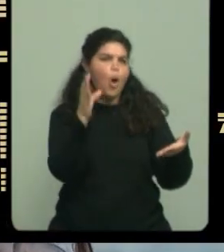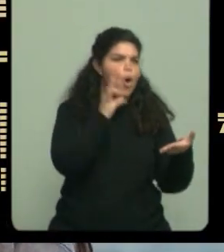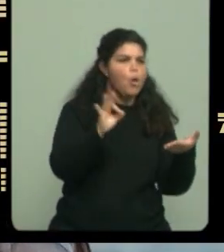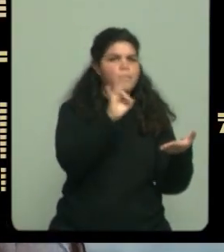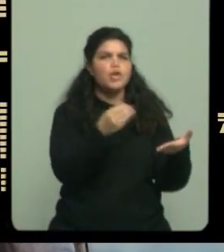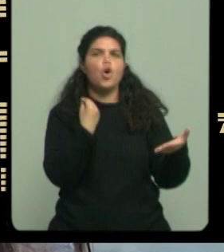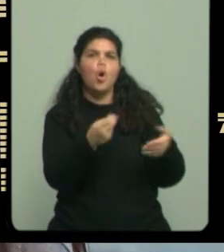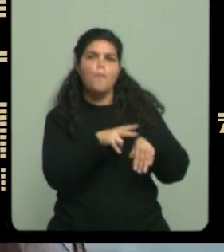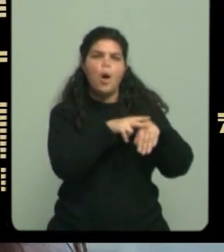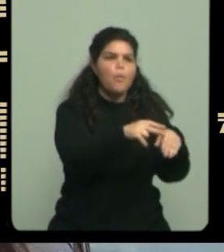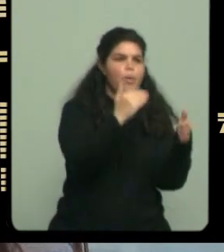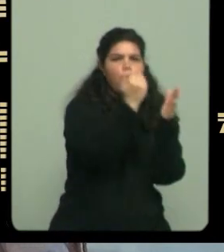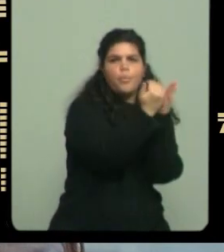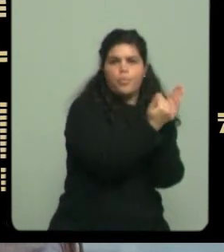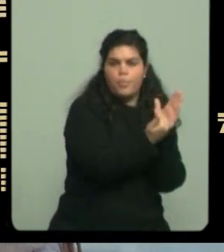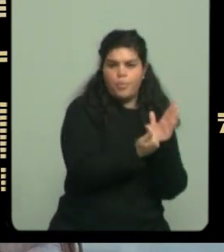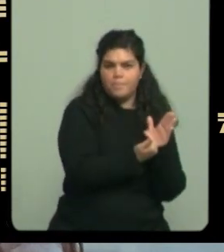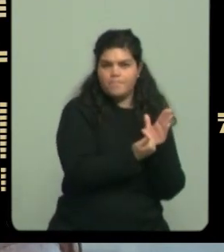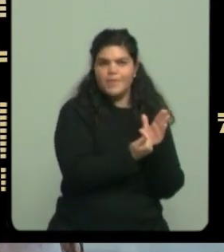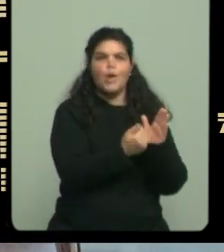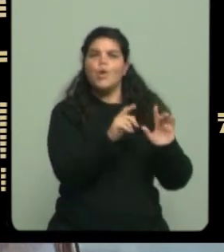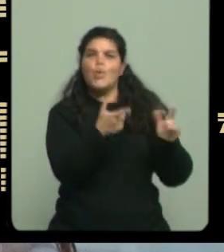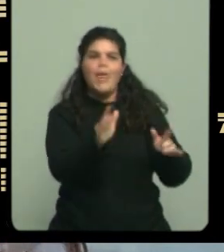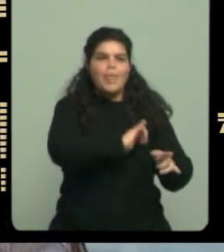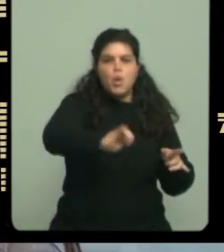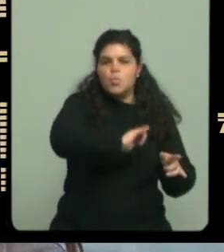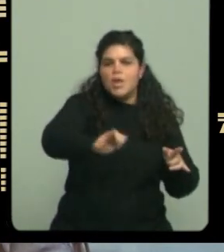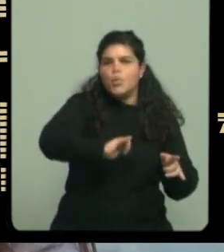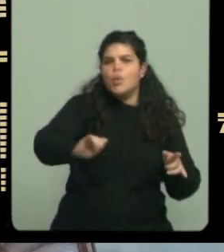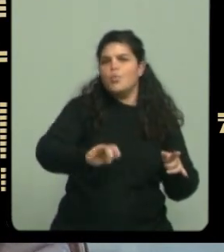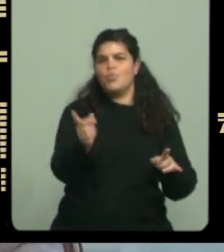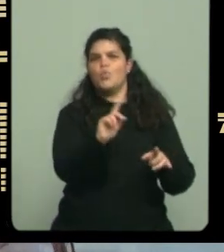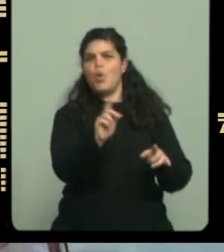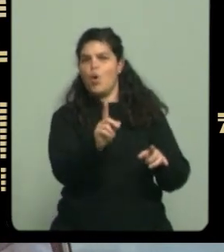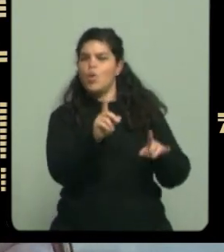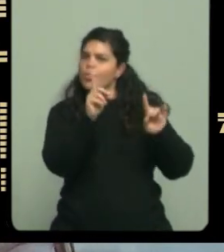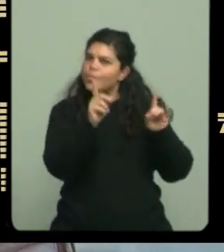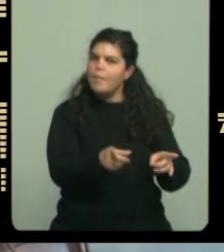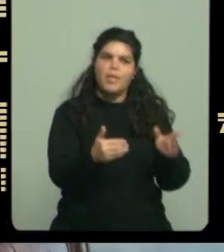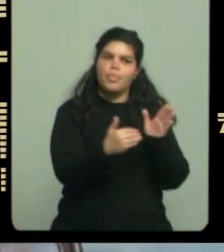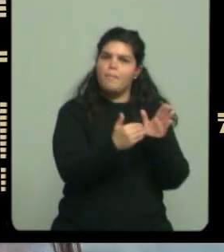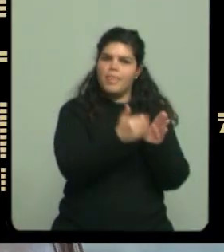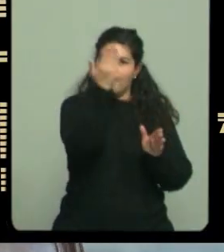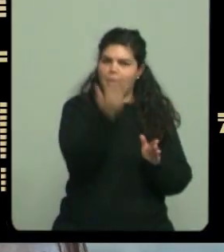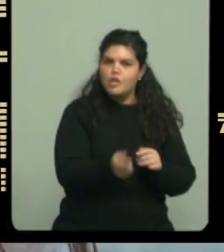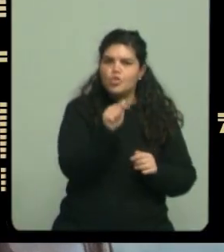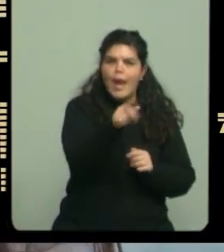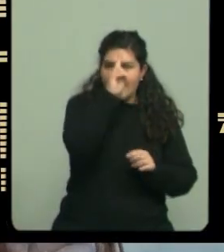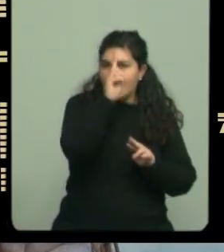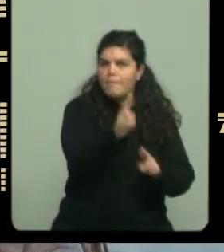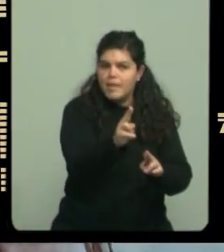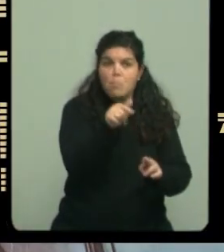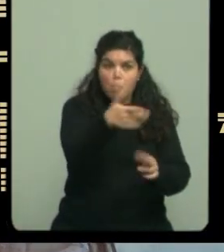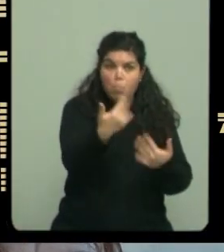nada. Entonces no vamos puramente a lo punitivo. Siempre se va evaluando el caso y también respetando la autonomía de la persona. Si la persona quiere